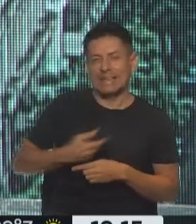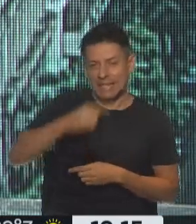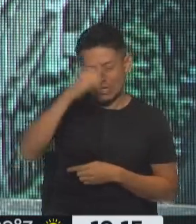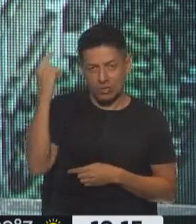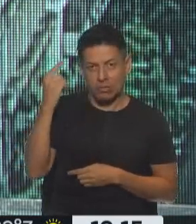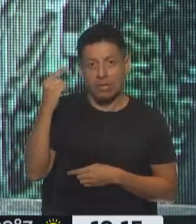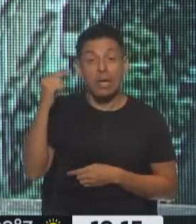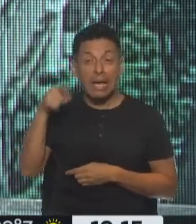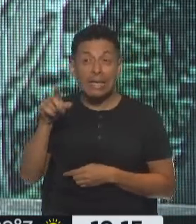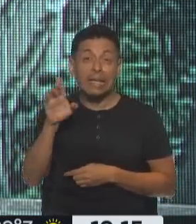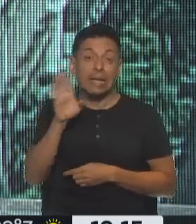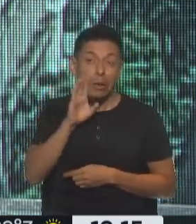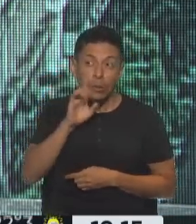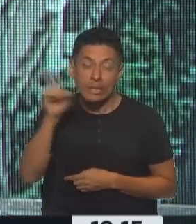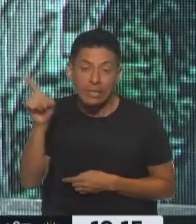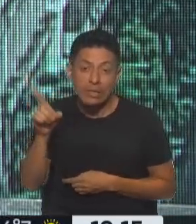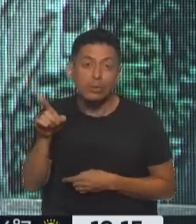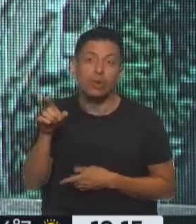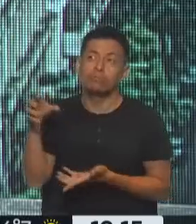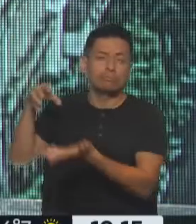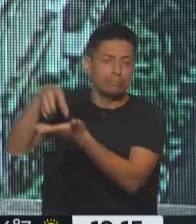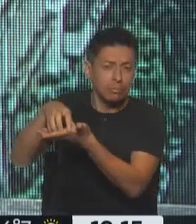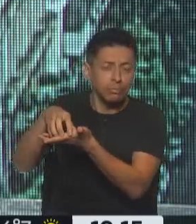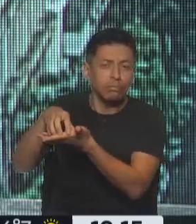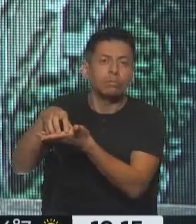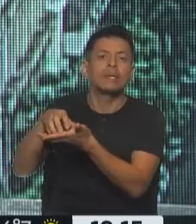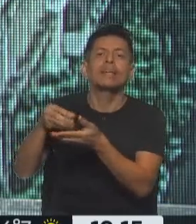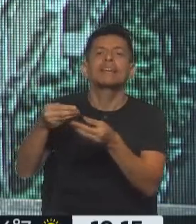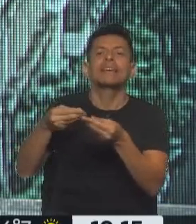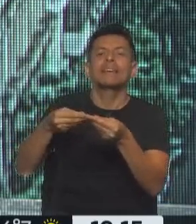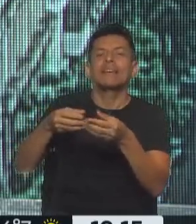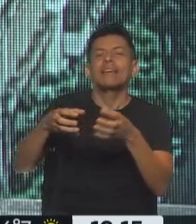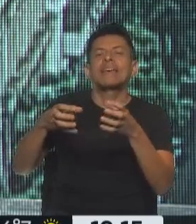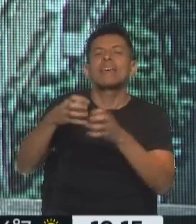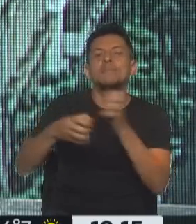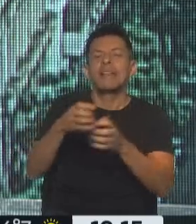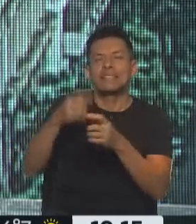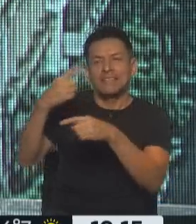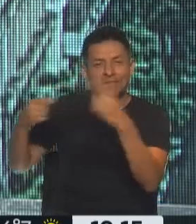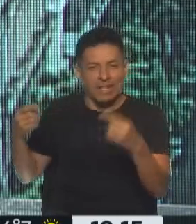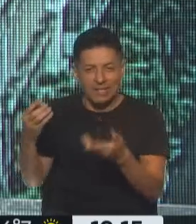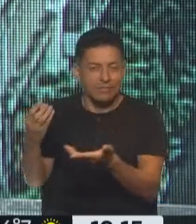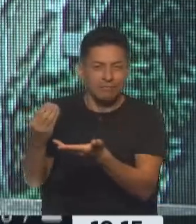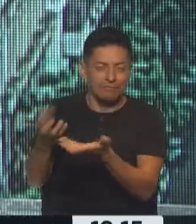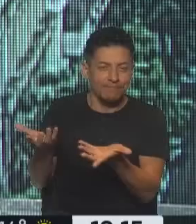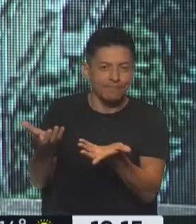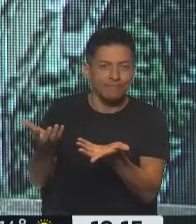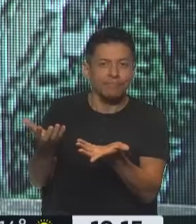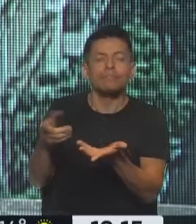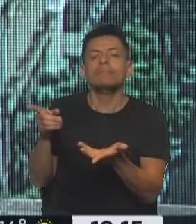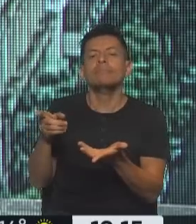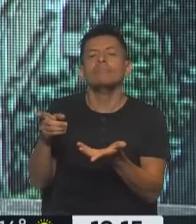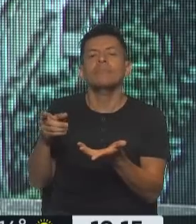de Estados Unidos, las empresas AmCham, estas que salieron ahora, no fueron a golpear las puertas al Departamento de Estado de